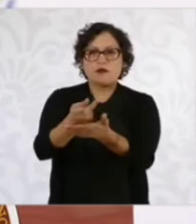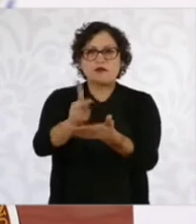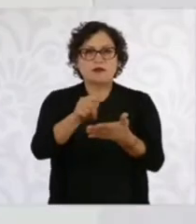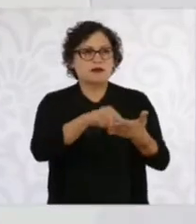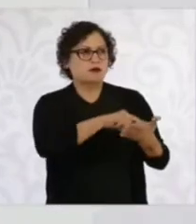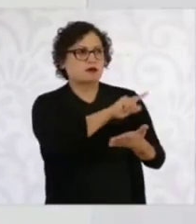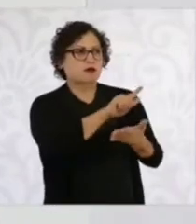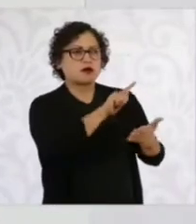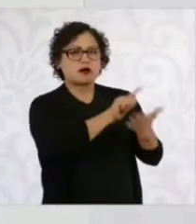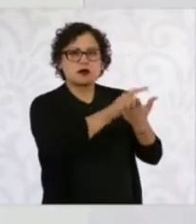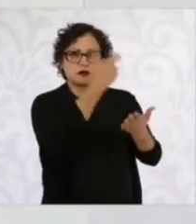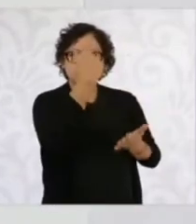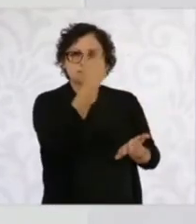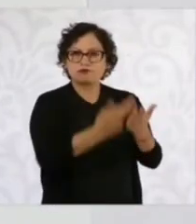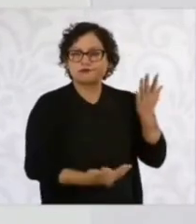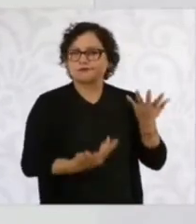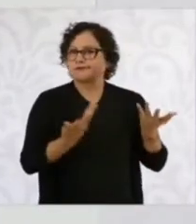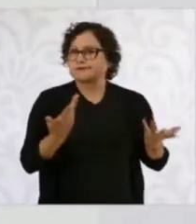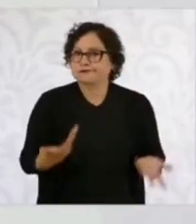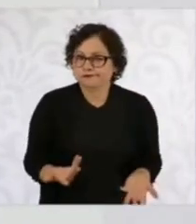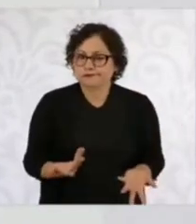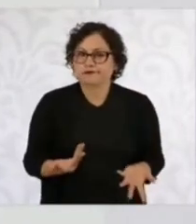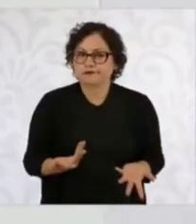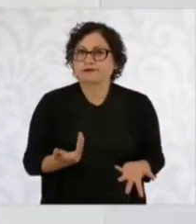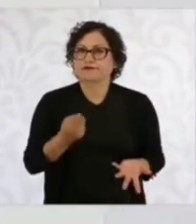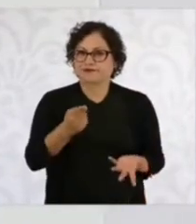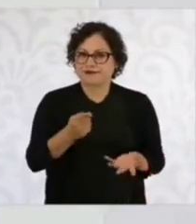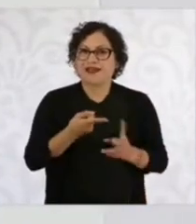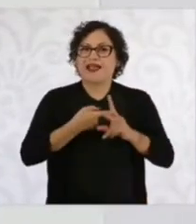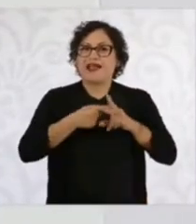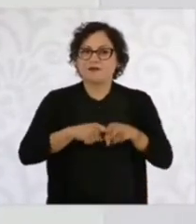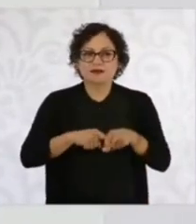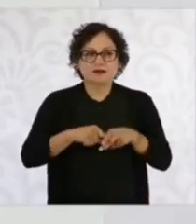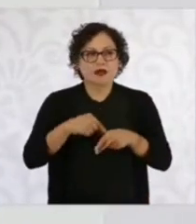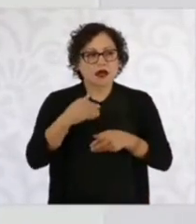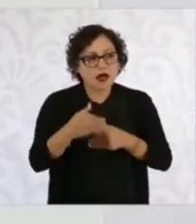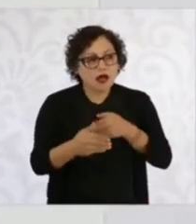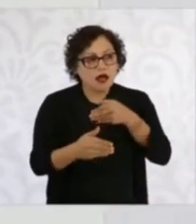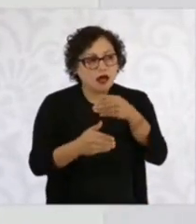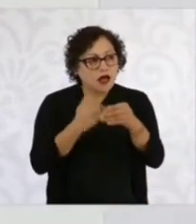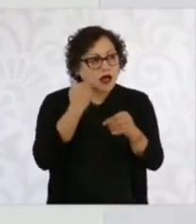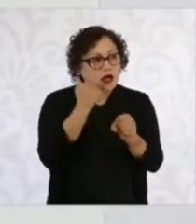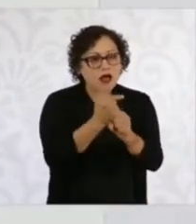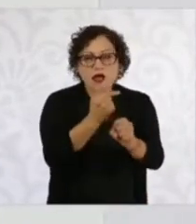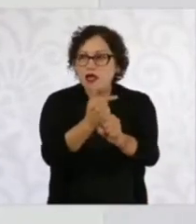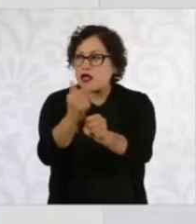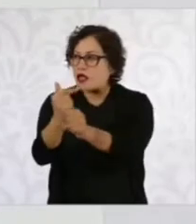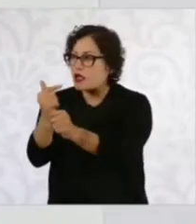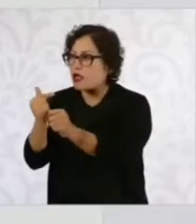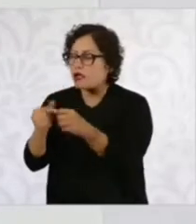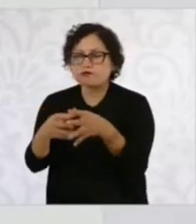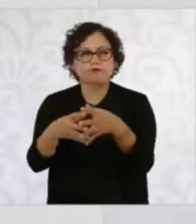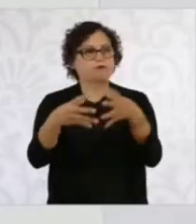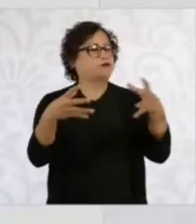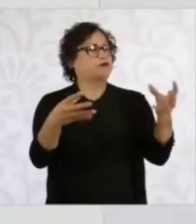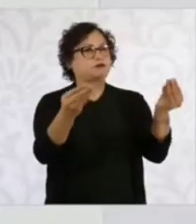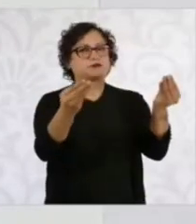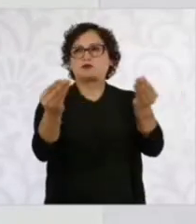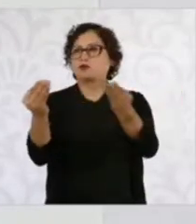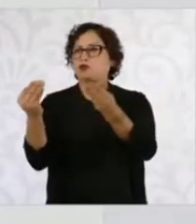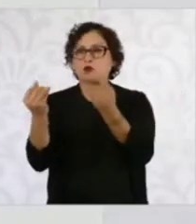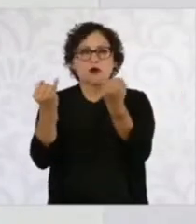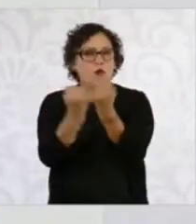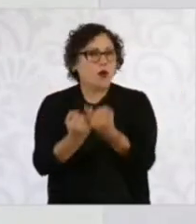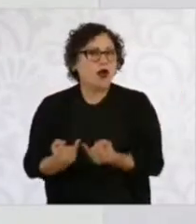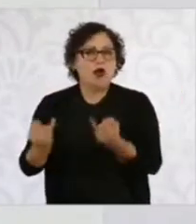Y así se empezó a revisar cuántos edificios y desde cuándo tenían más pisos.